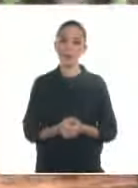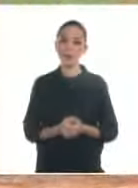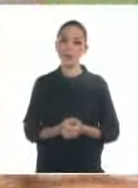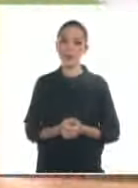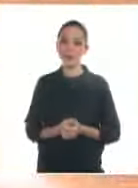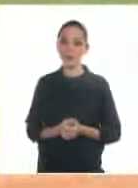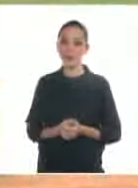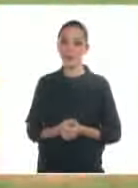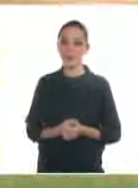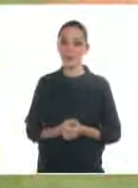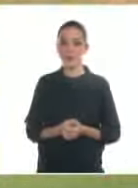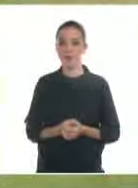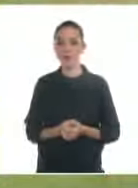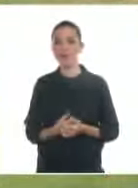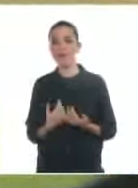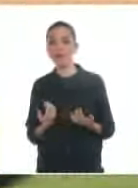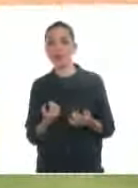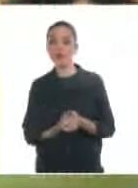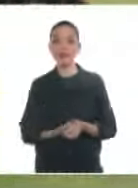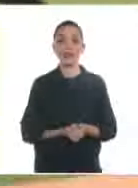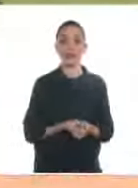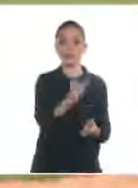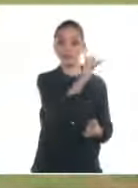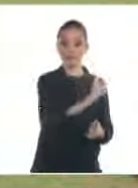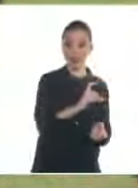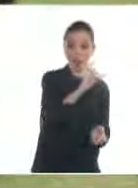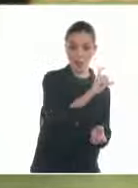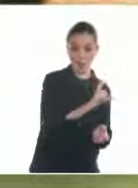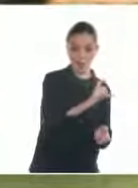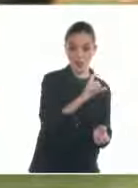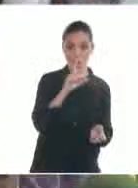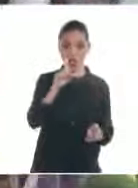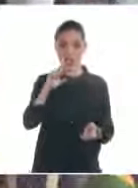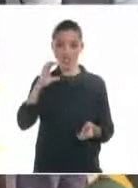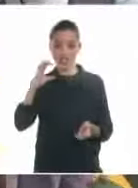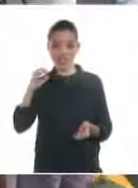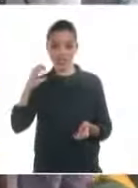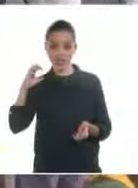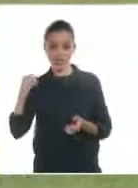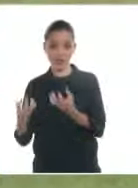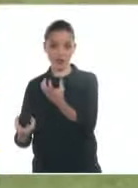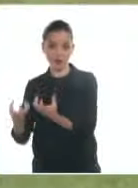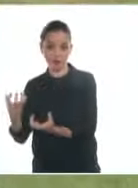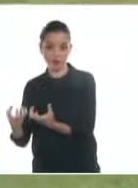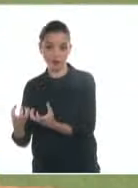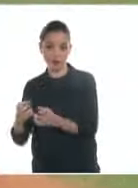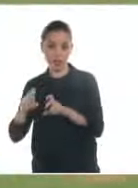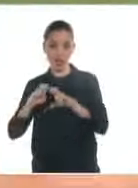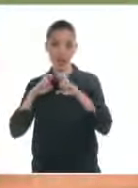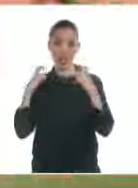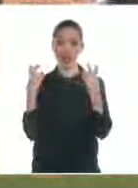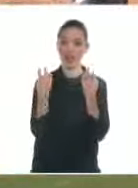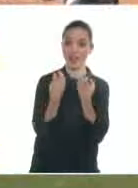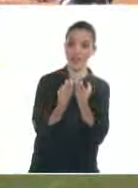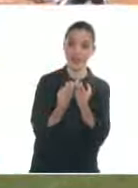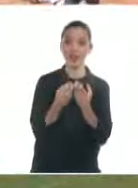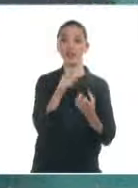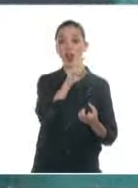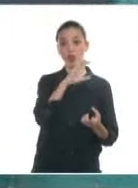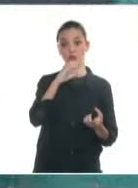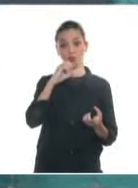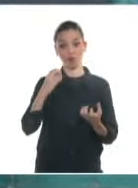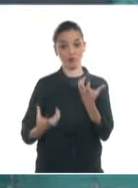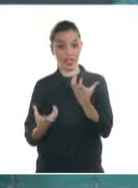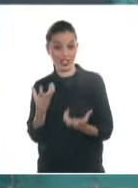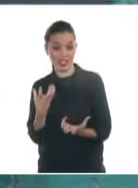Camagüey y los Elefantes de Cienfuegos, con sede en el Estadio 5 de Septiembre de Cienfuegos, pese a la diferencia entre estos equipos en la tabla de posiciones, las dos novenas